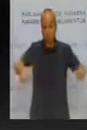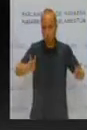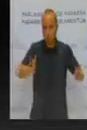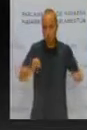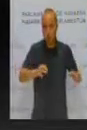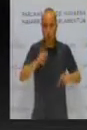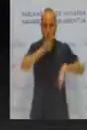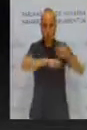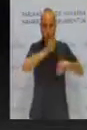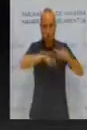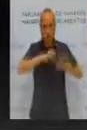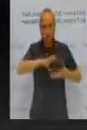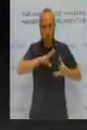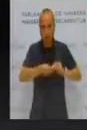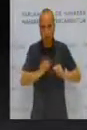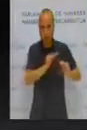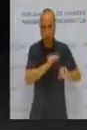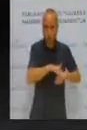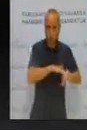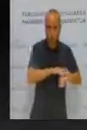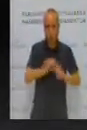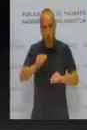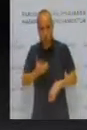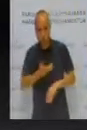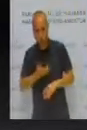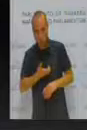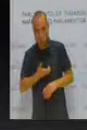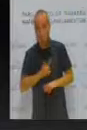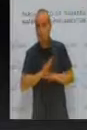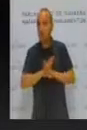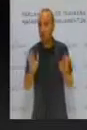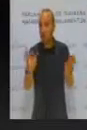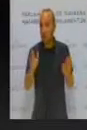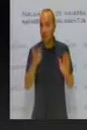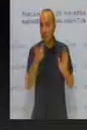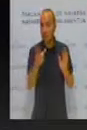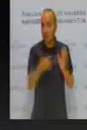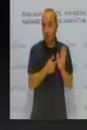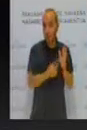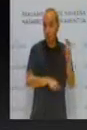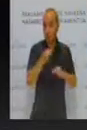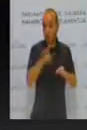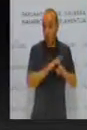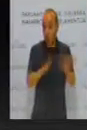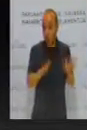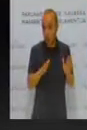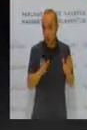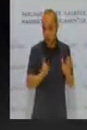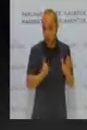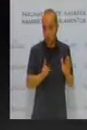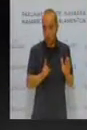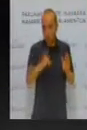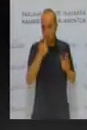del Gobierno como de los ayuntamientos. Y no me refiero solo a lo que viene contemplado en los presupuestos, que se aprueban a finales del año